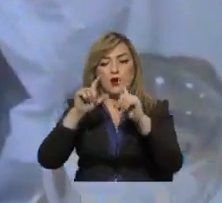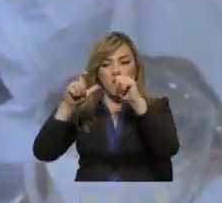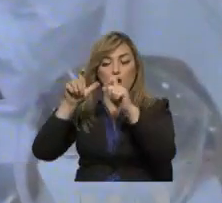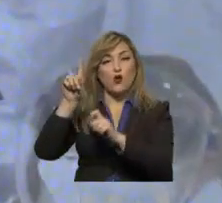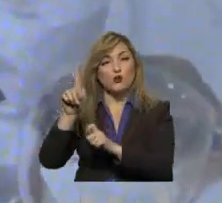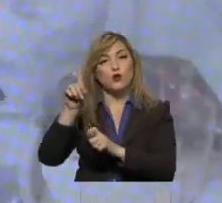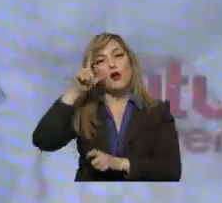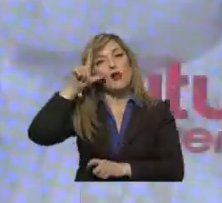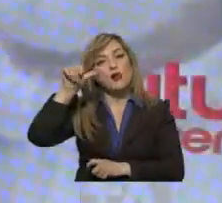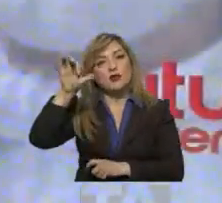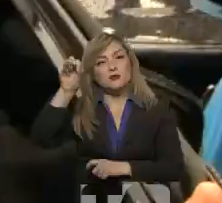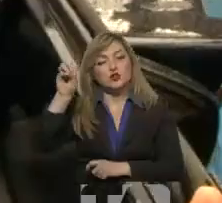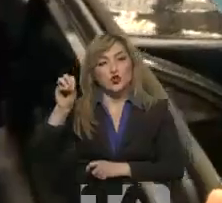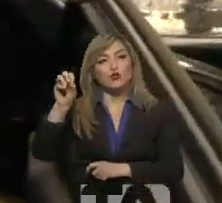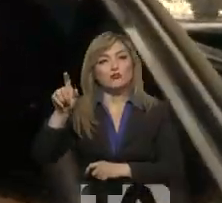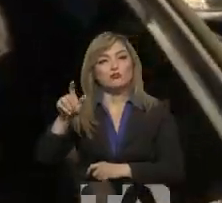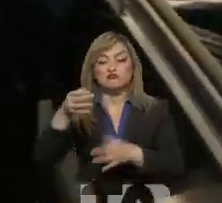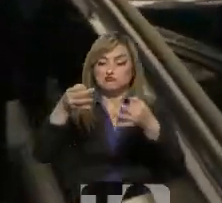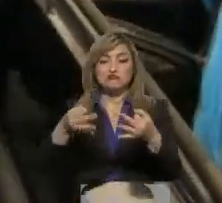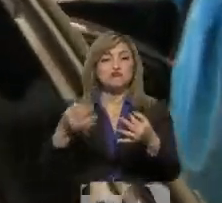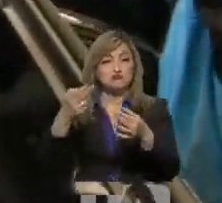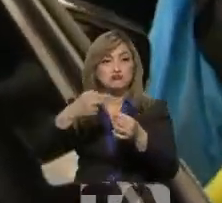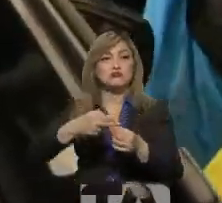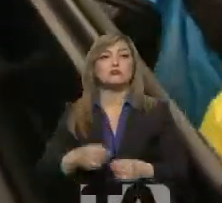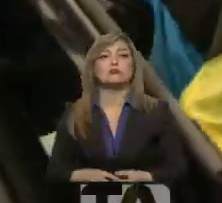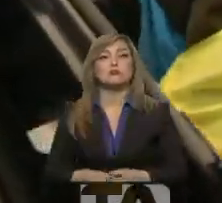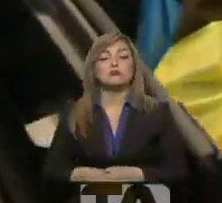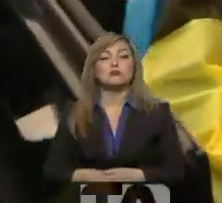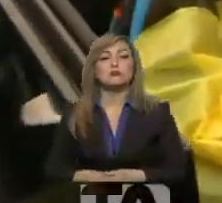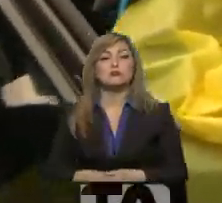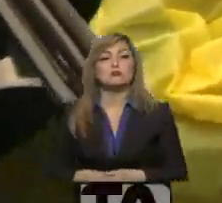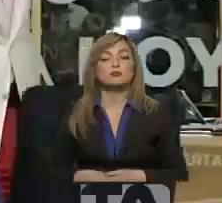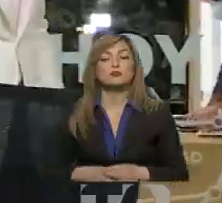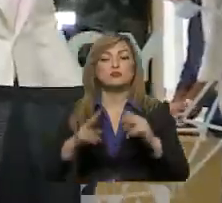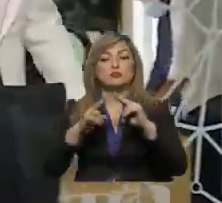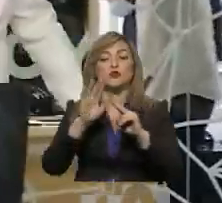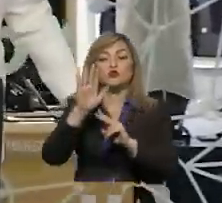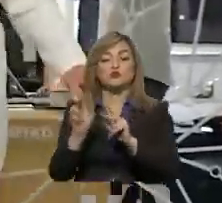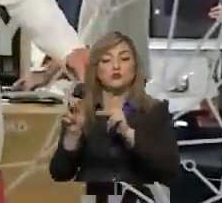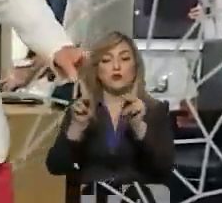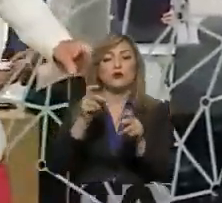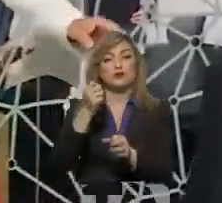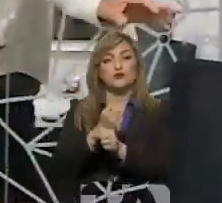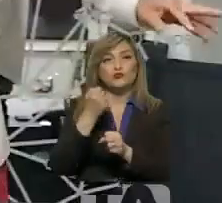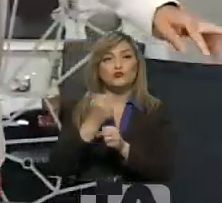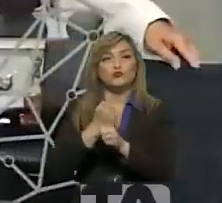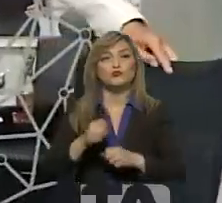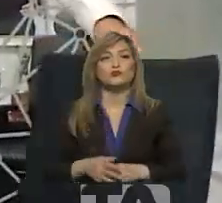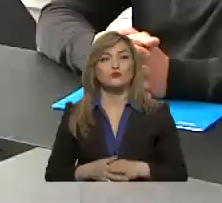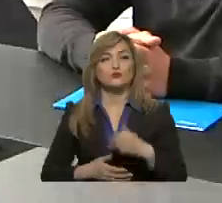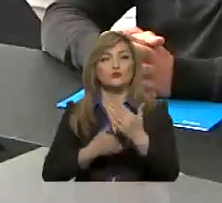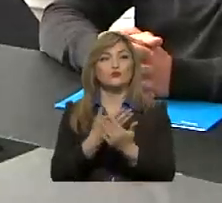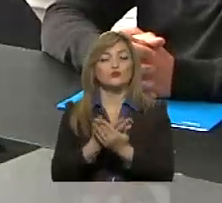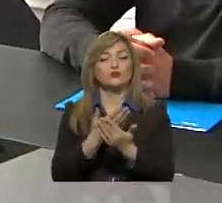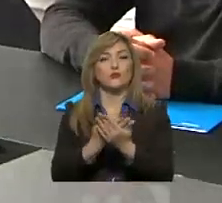Lazo, quienes según dicen ya han confirmado su asistencia. Allí conocerán su plan de trabajo y esperan